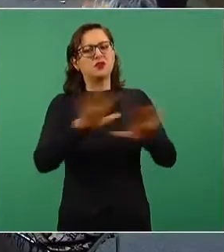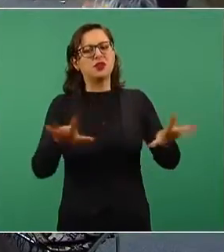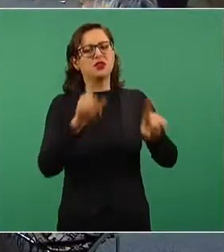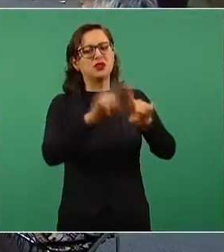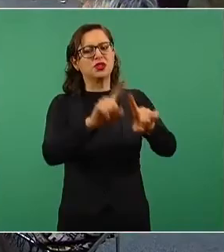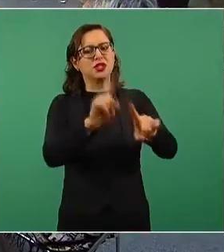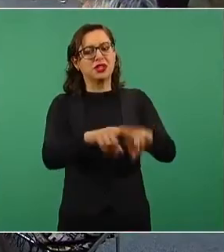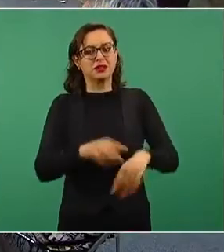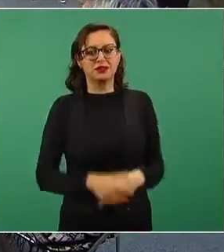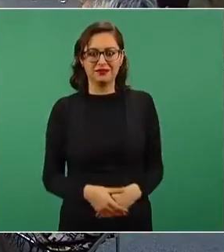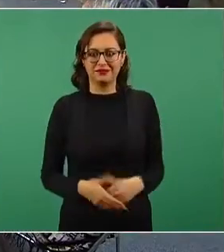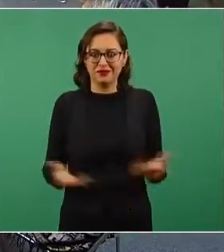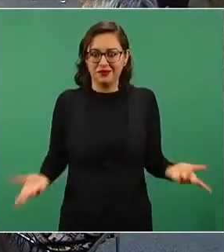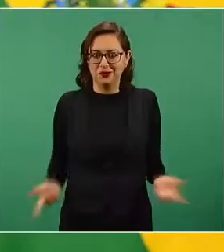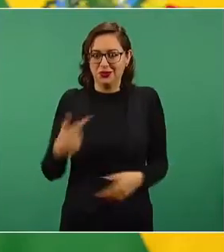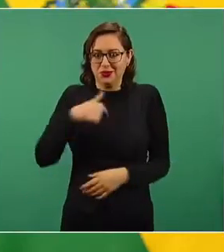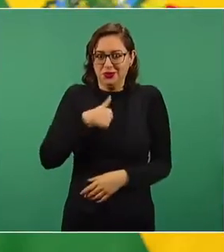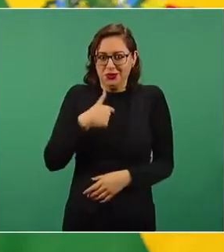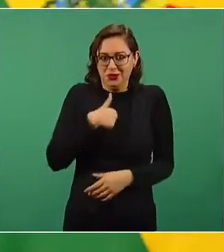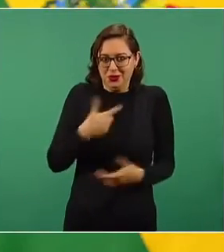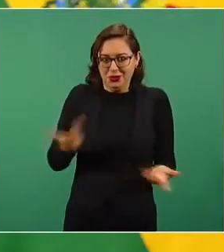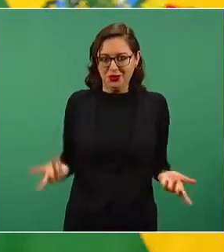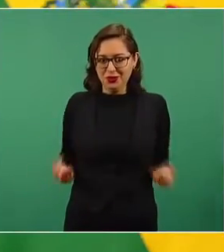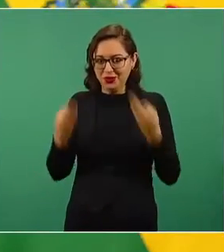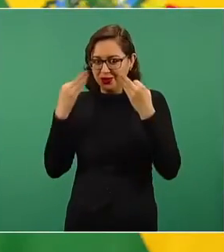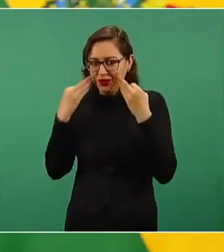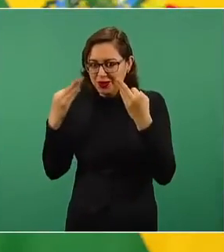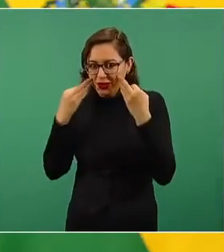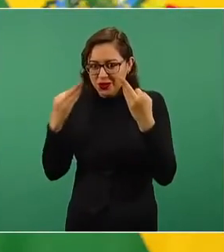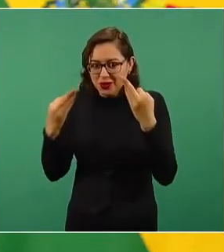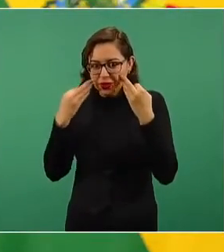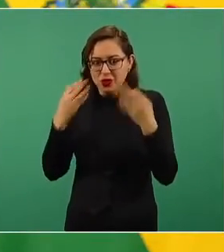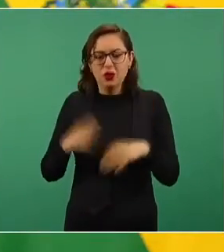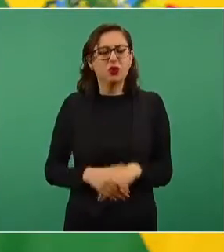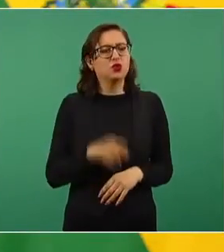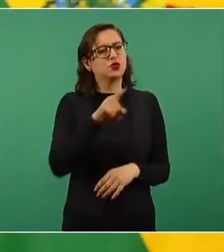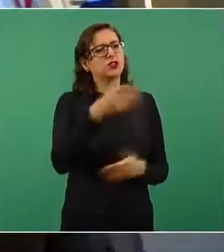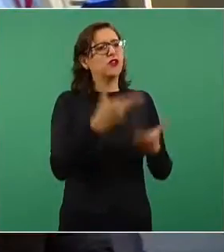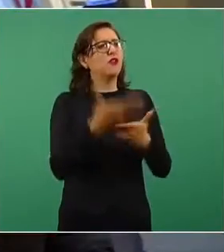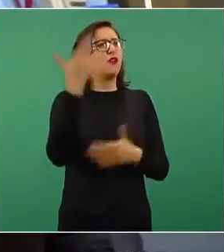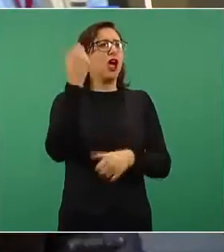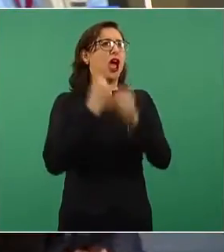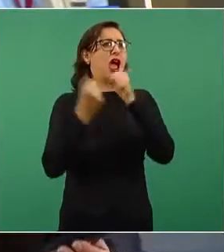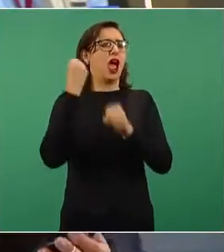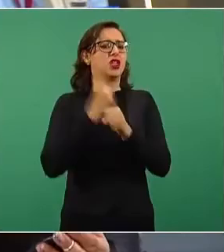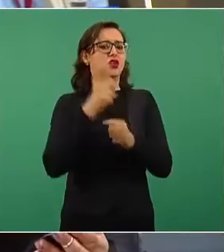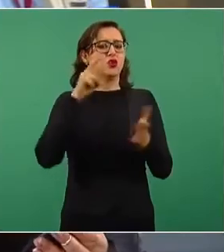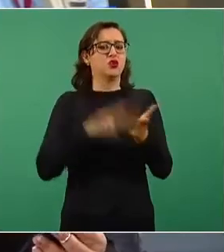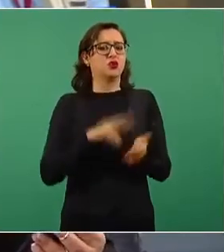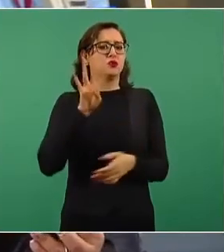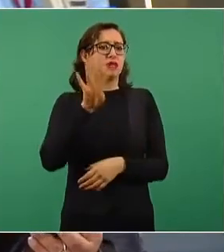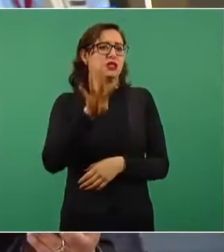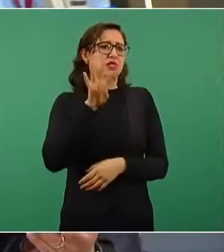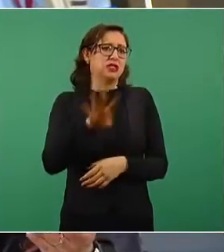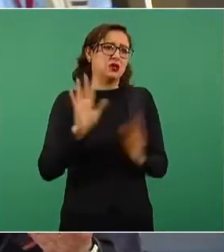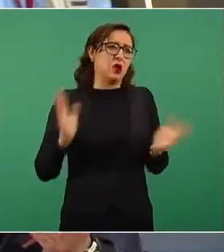Pues yo ando siempre en los pueblos. No, usted estuvo en el 2019, no, paseando, no, no, por